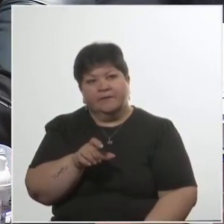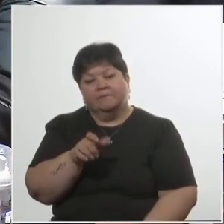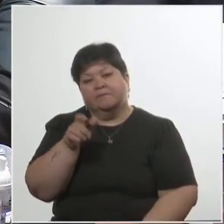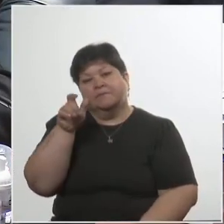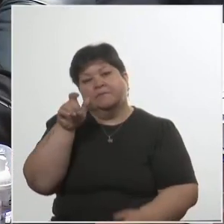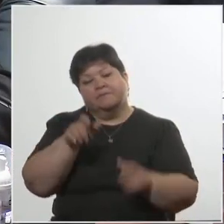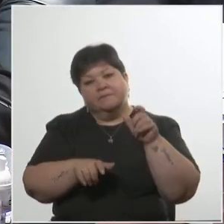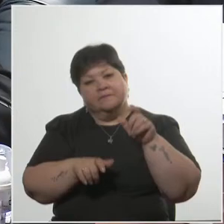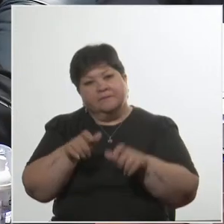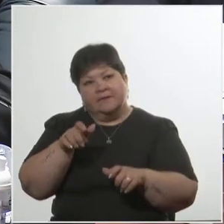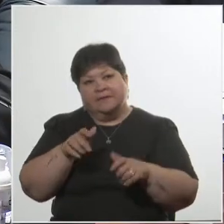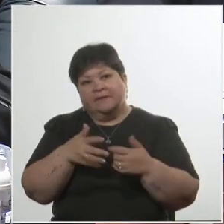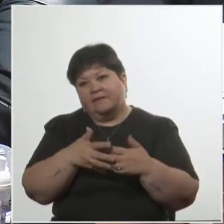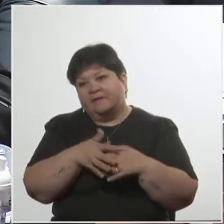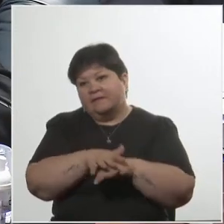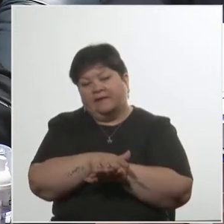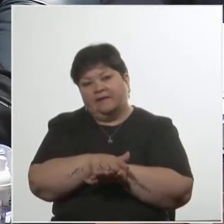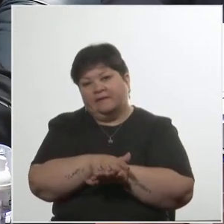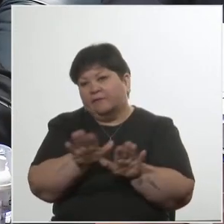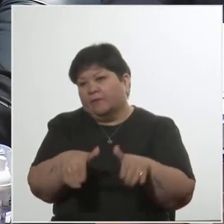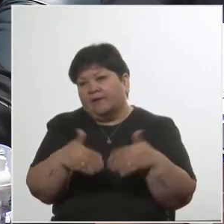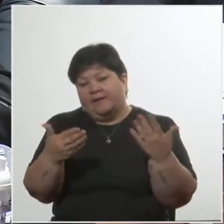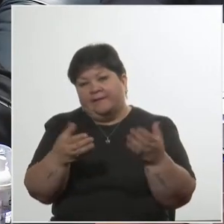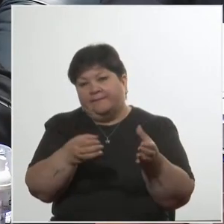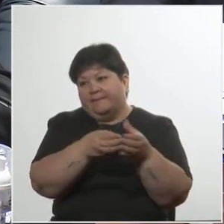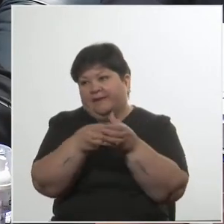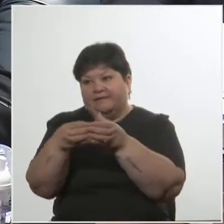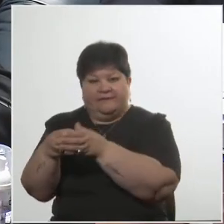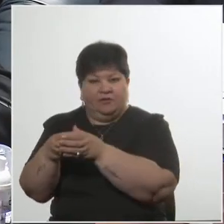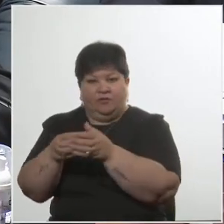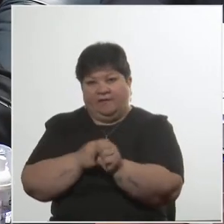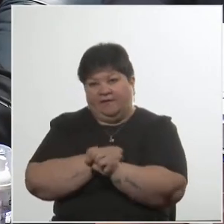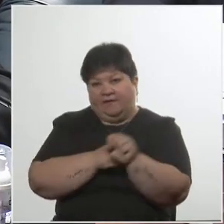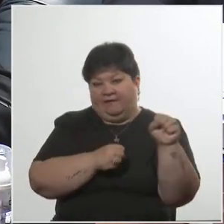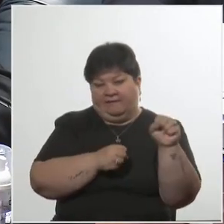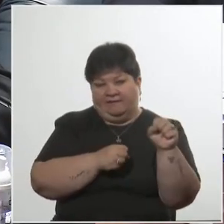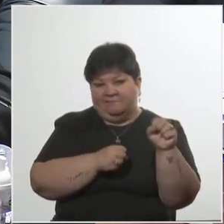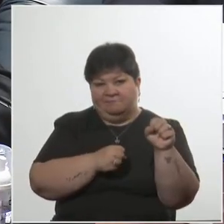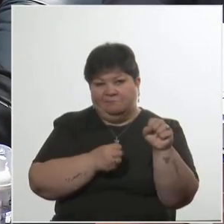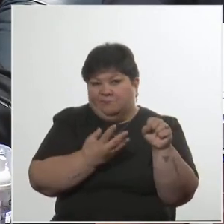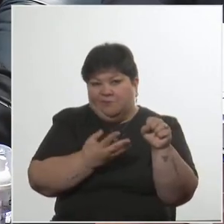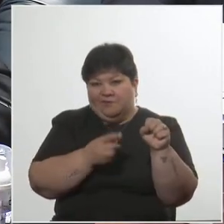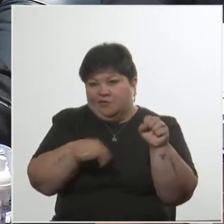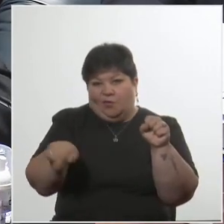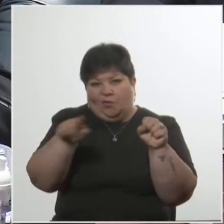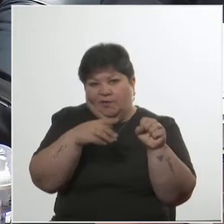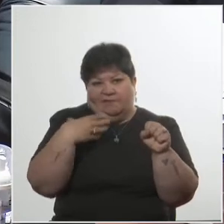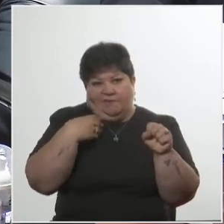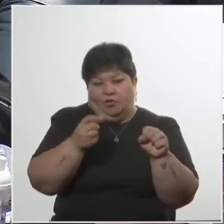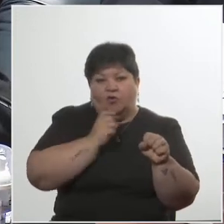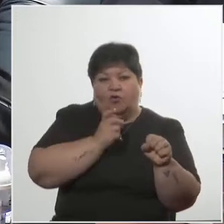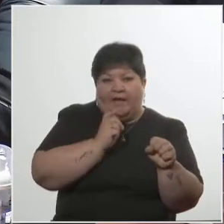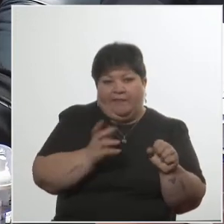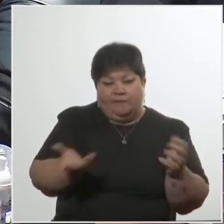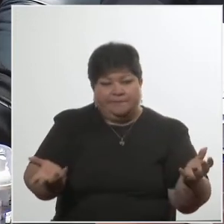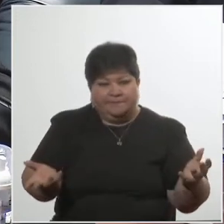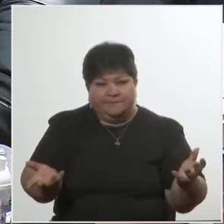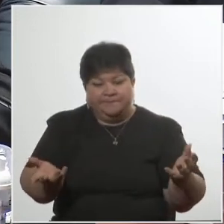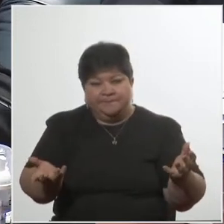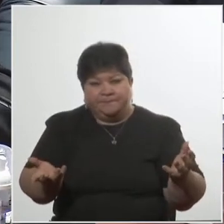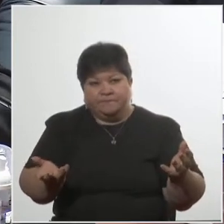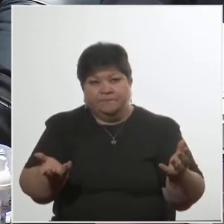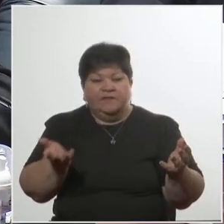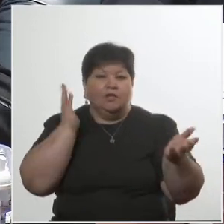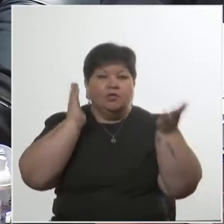de cualquier partido de izquierda todos sus integrantes eran de los partidos tradicionales y los abogados